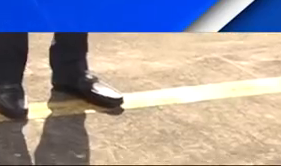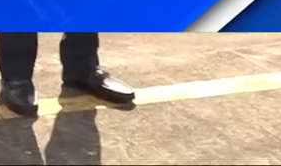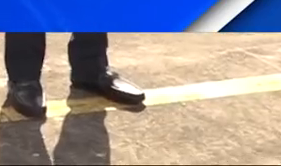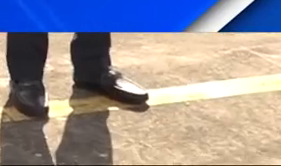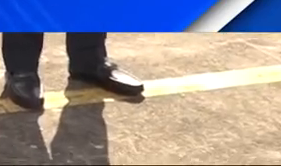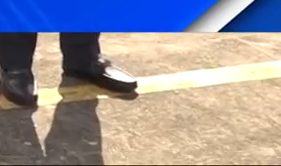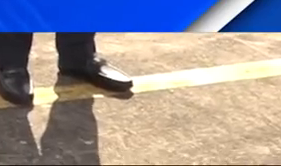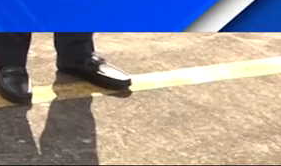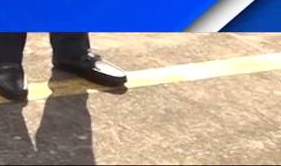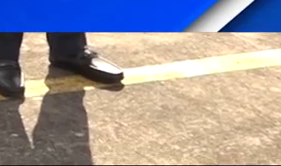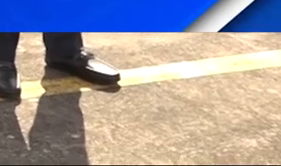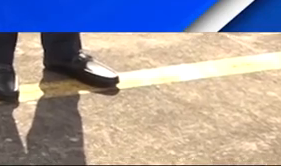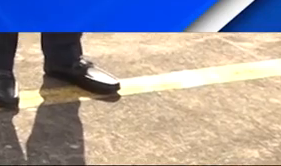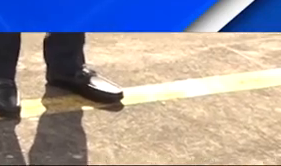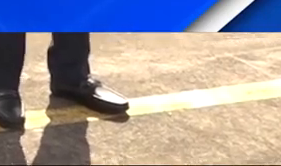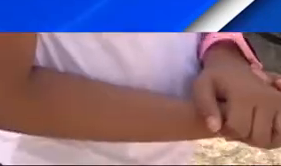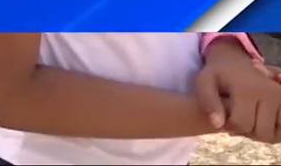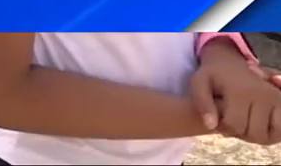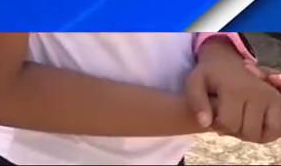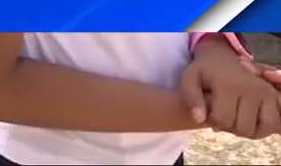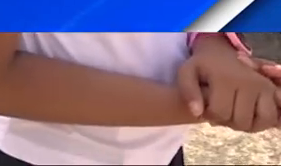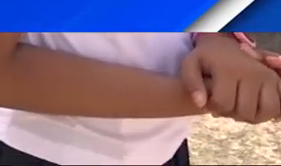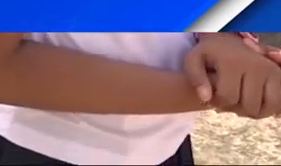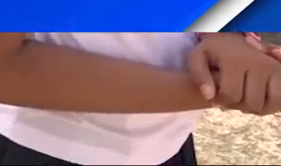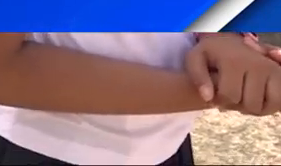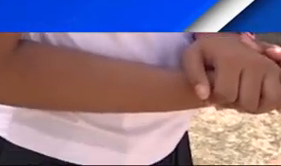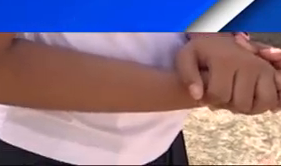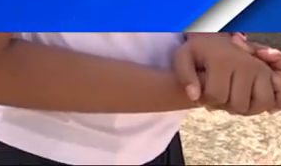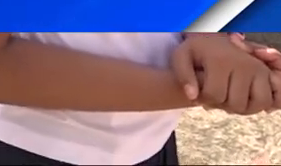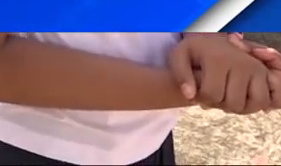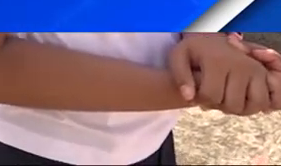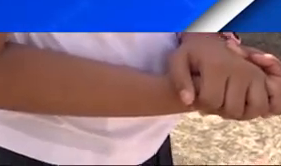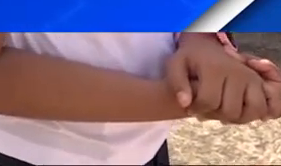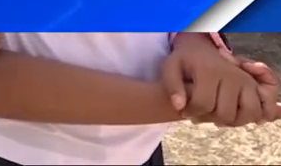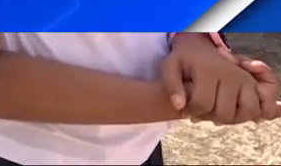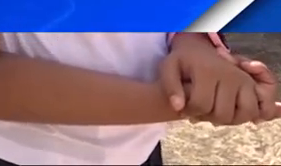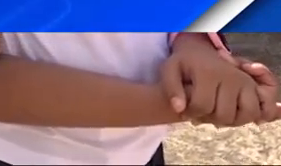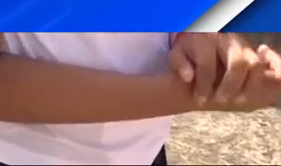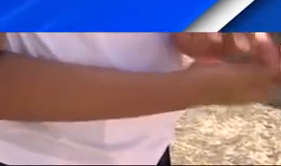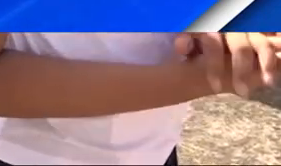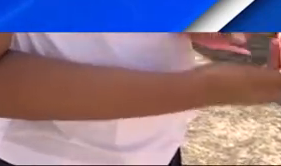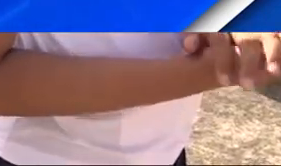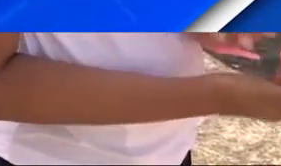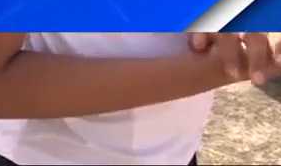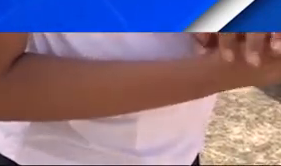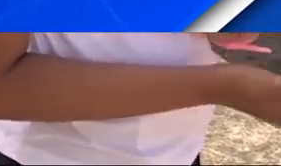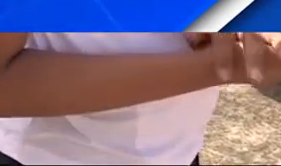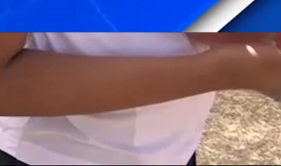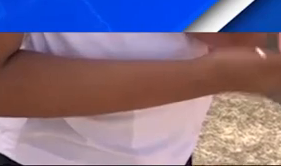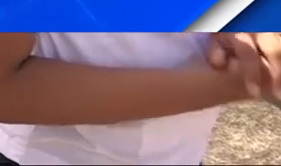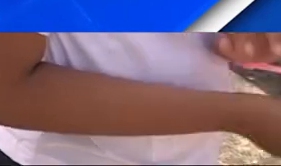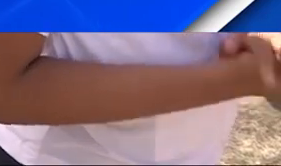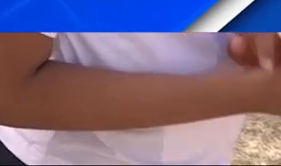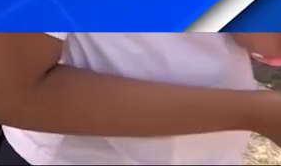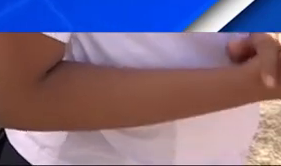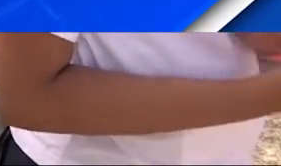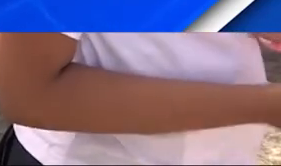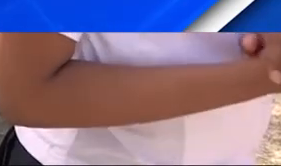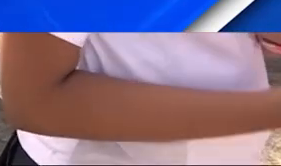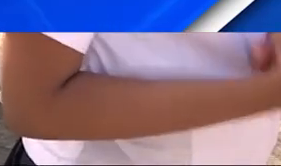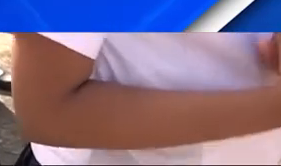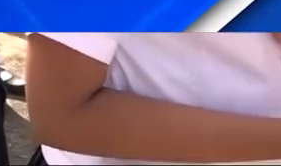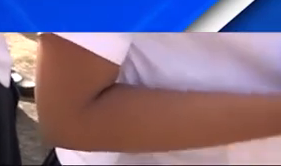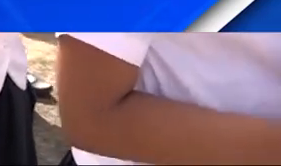presupuesto destinado para el sector educativo, el mejoramiento de los edificios y